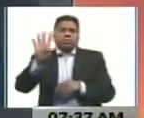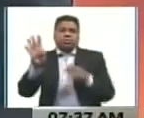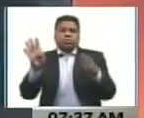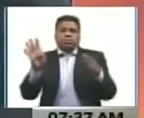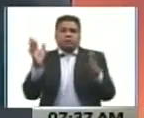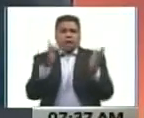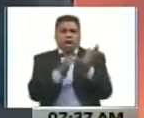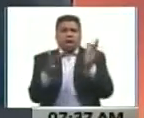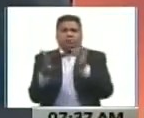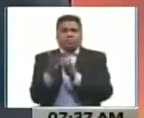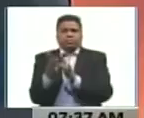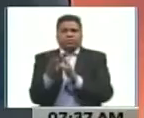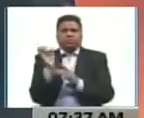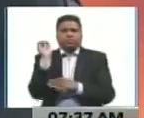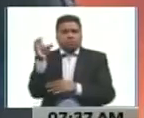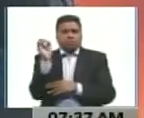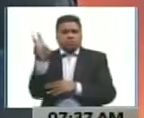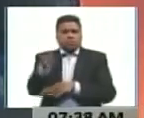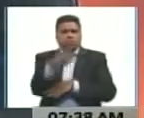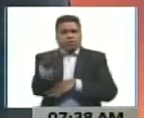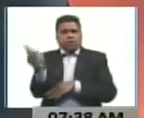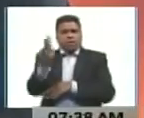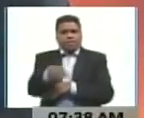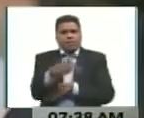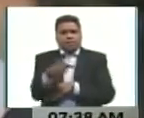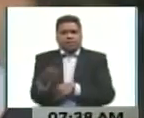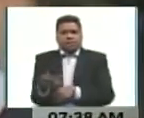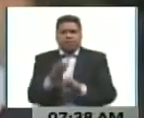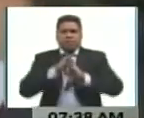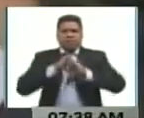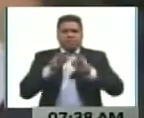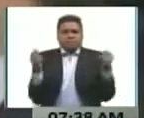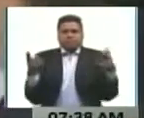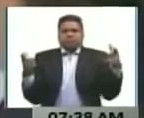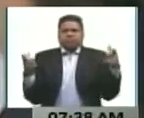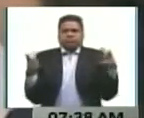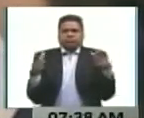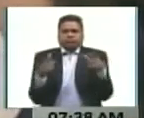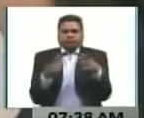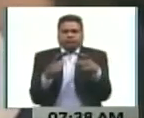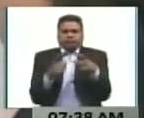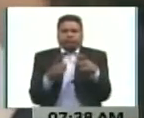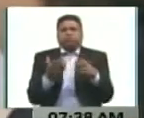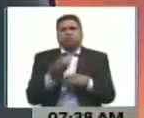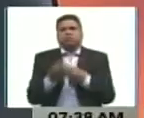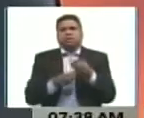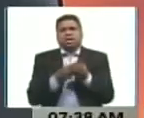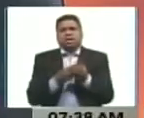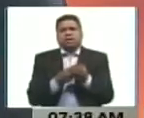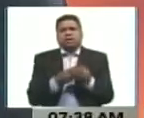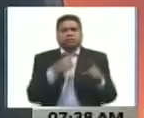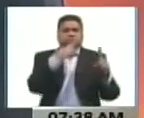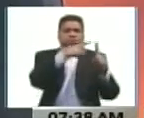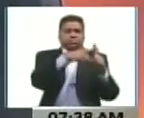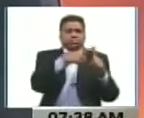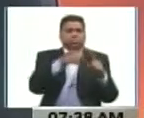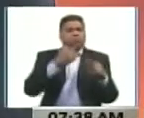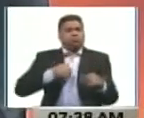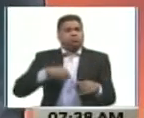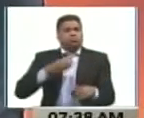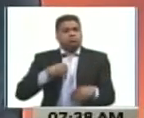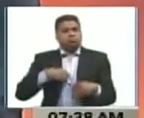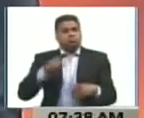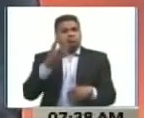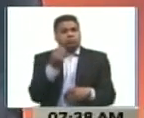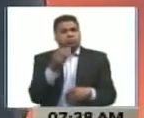está dentro del Congreso de la Patria, pues hay que decirlo. Una vez que se consuma este encuentro, se suman los intelectuales al Congreso de la Patria. Muchos de ellos van a viajar